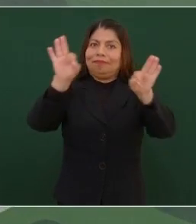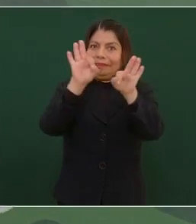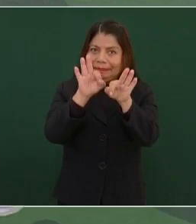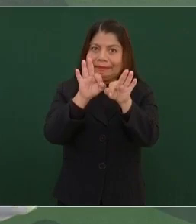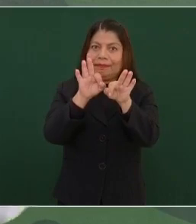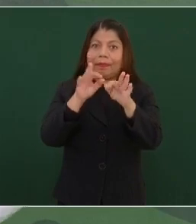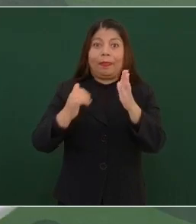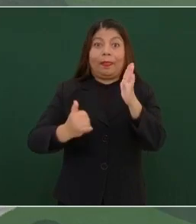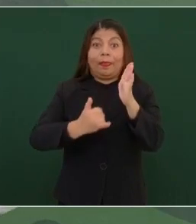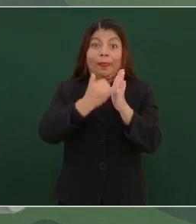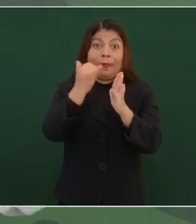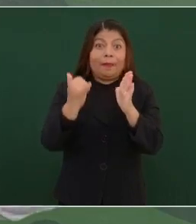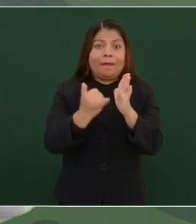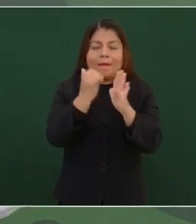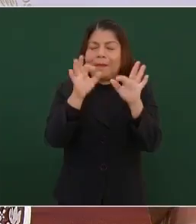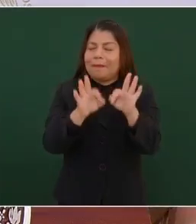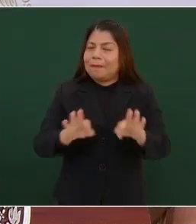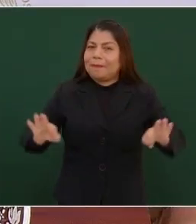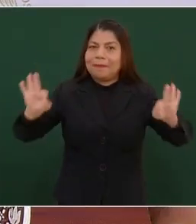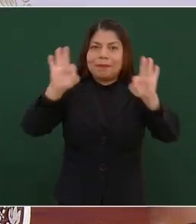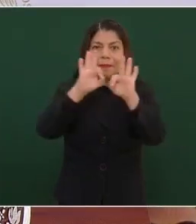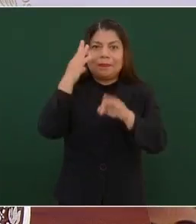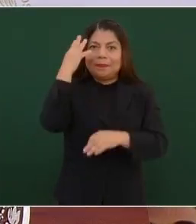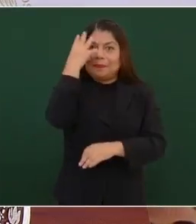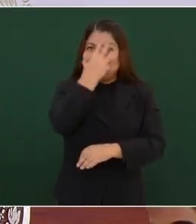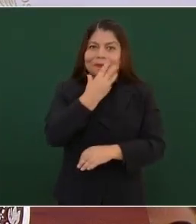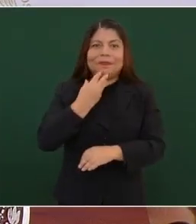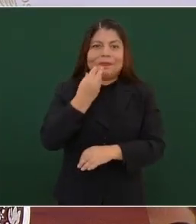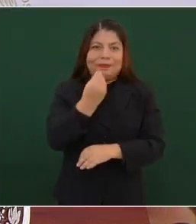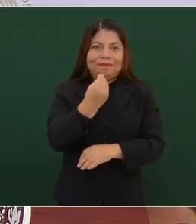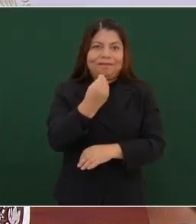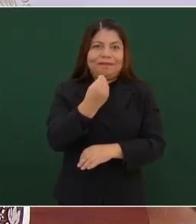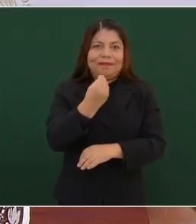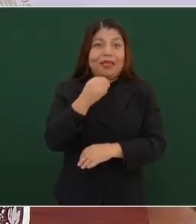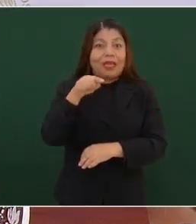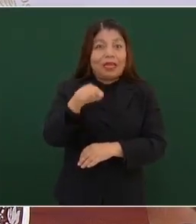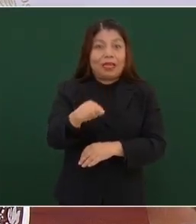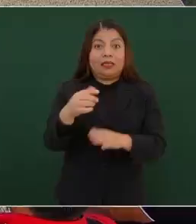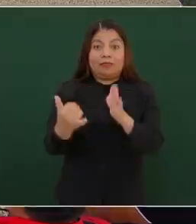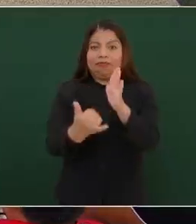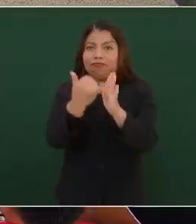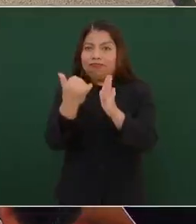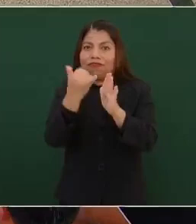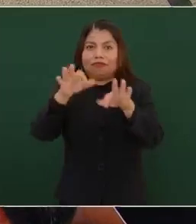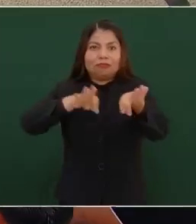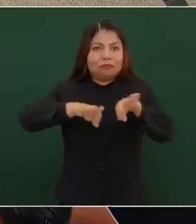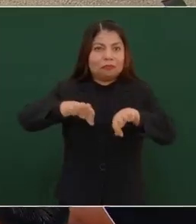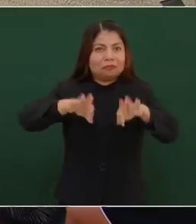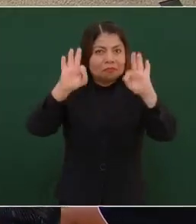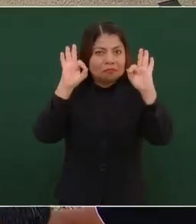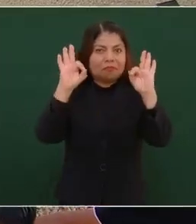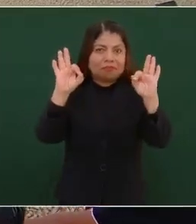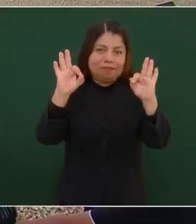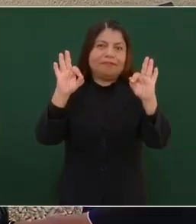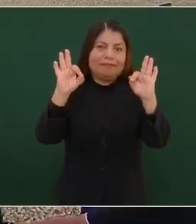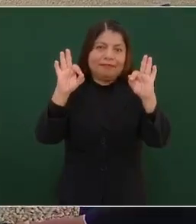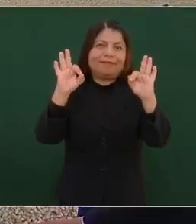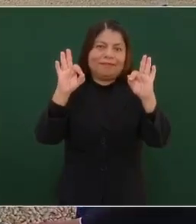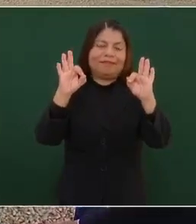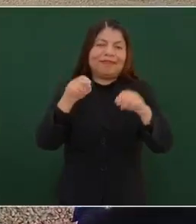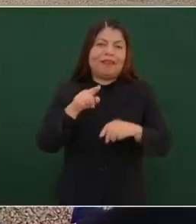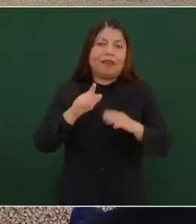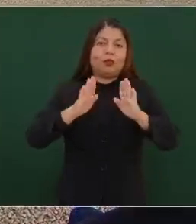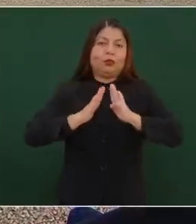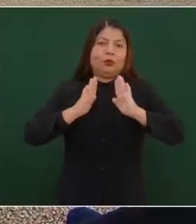una obra muy bella, de calidad, hecha por los ingenieros militares.